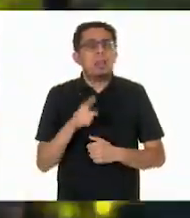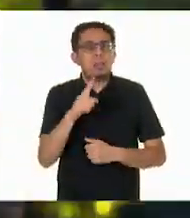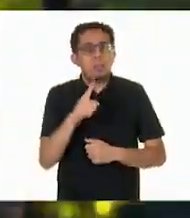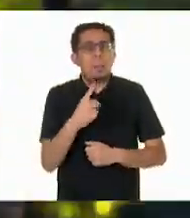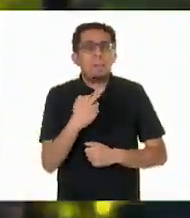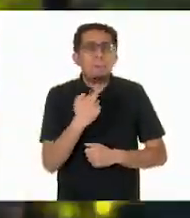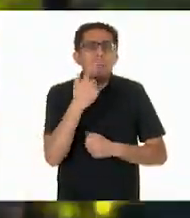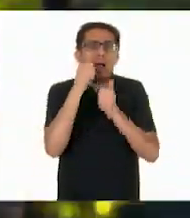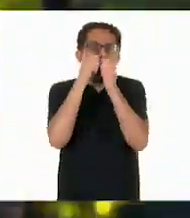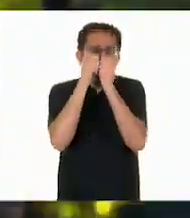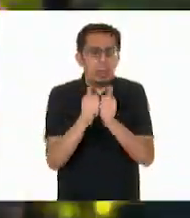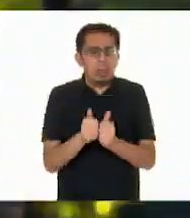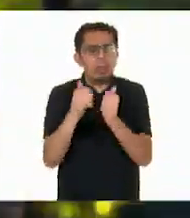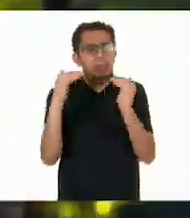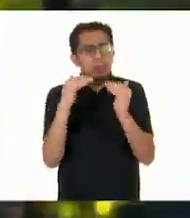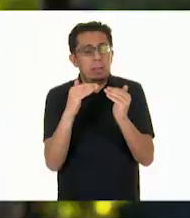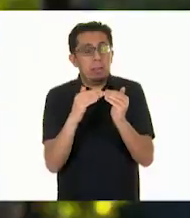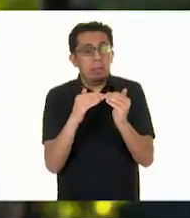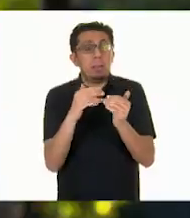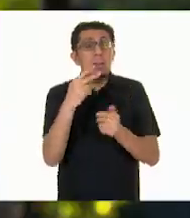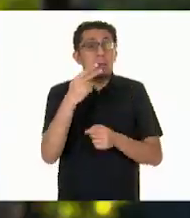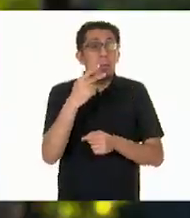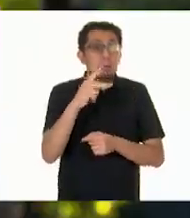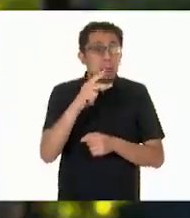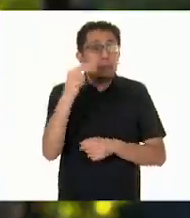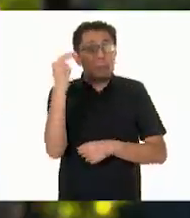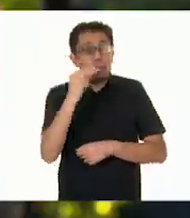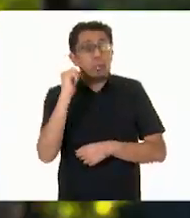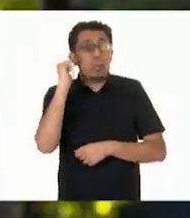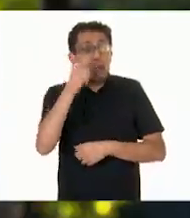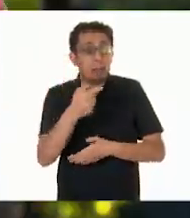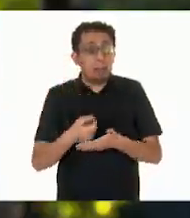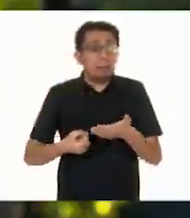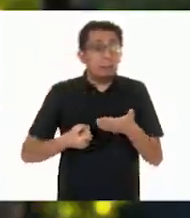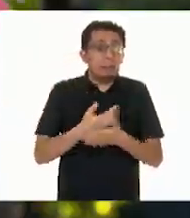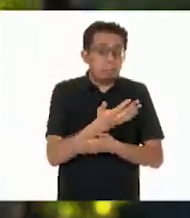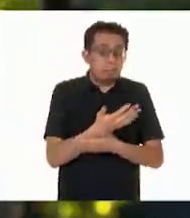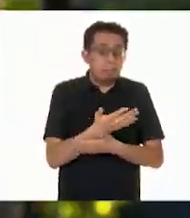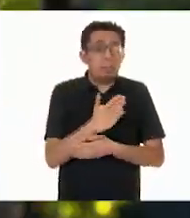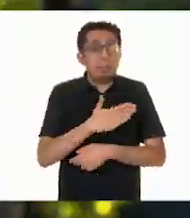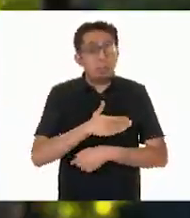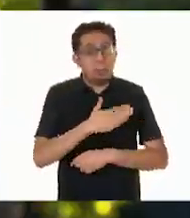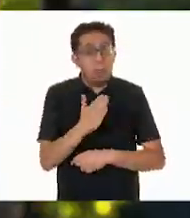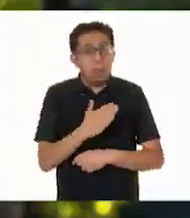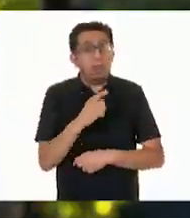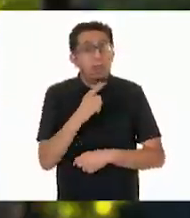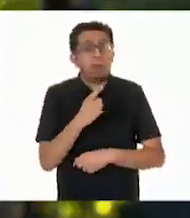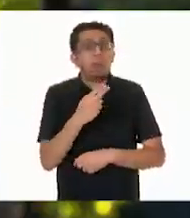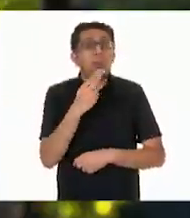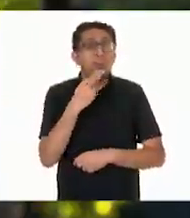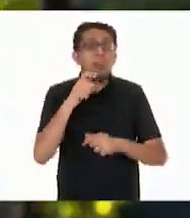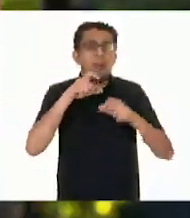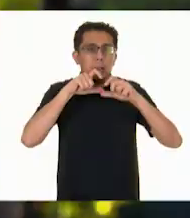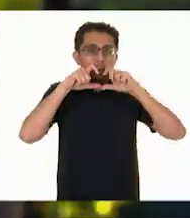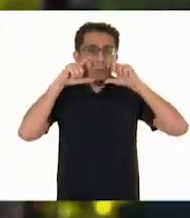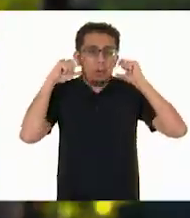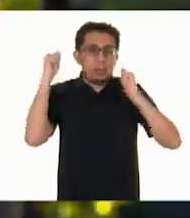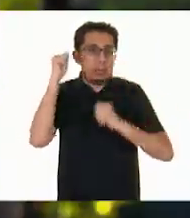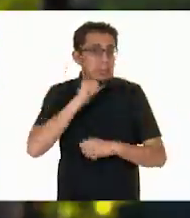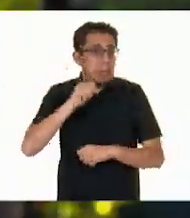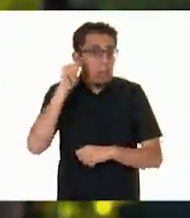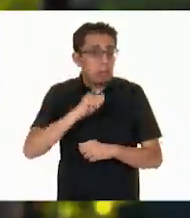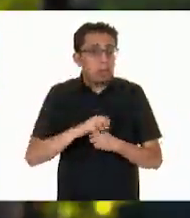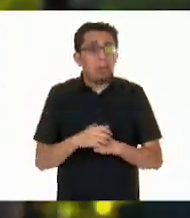no salir de casa a menos que sea muy necesario. Si lo haces, utiliza el